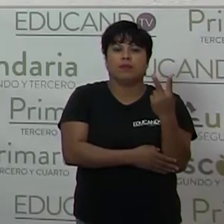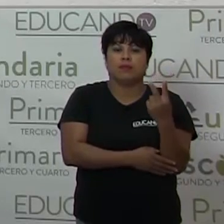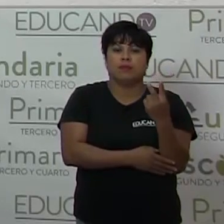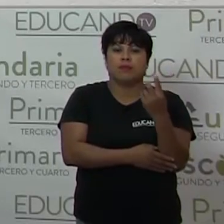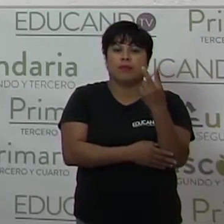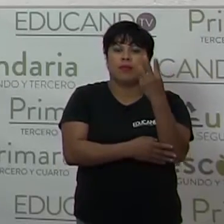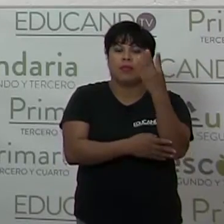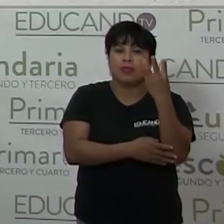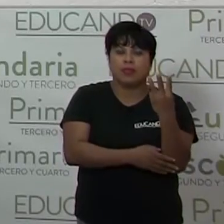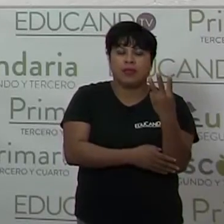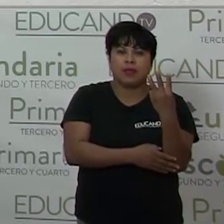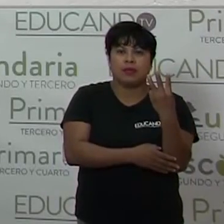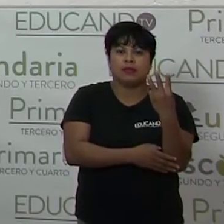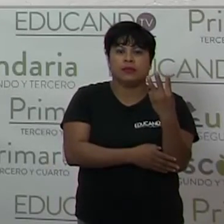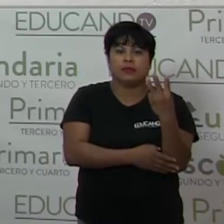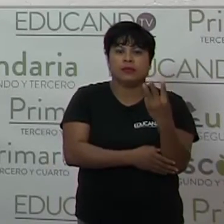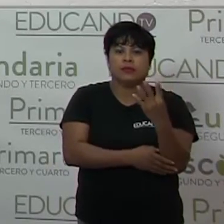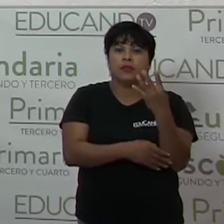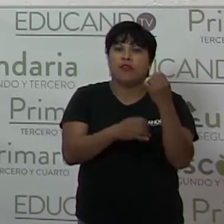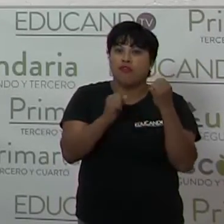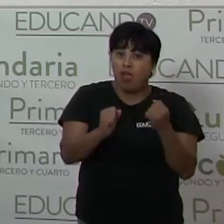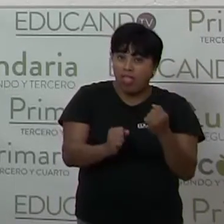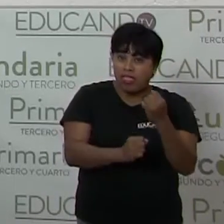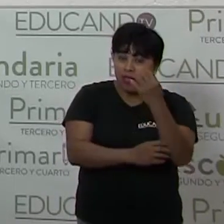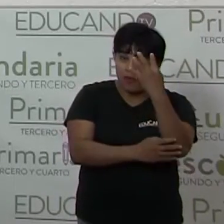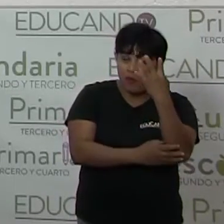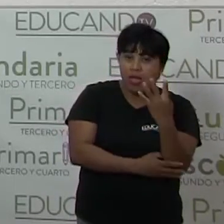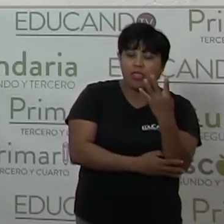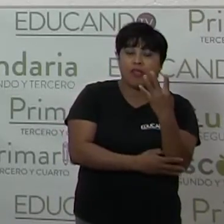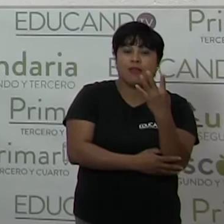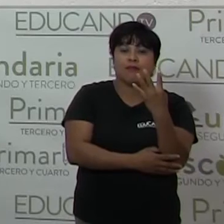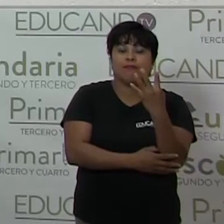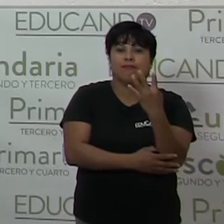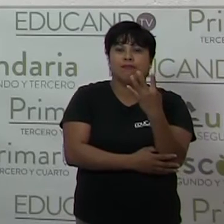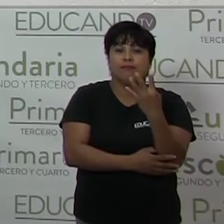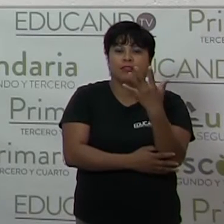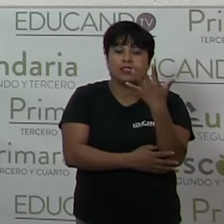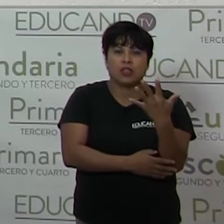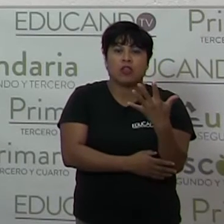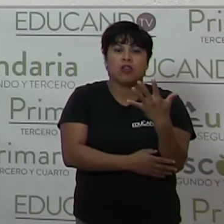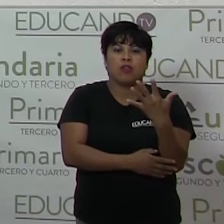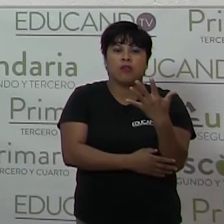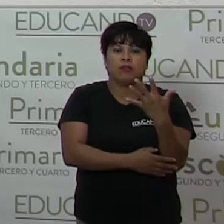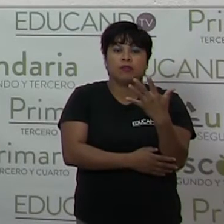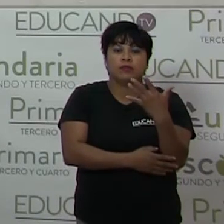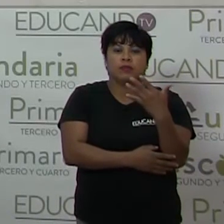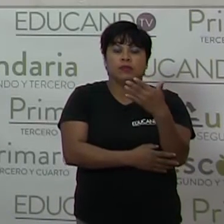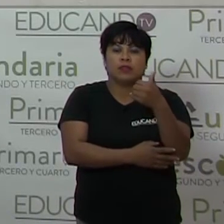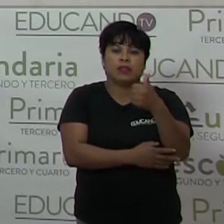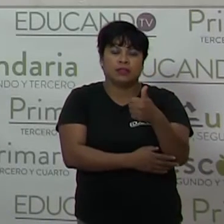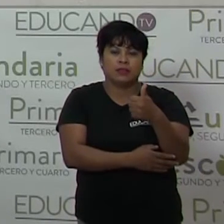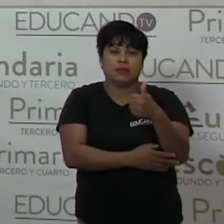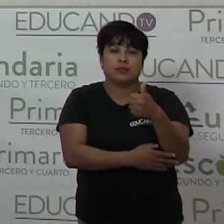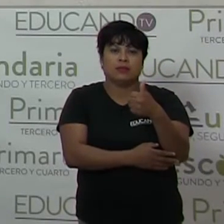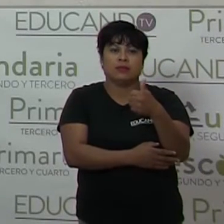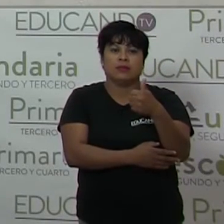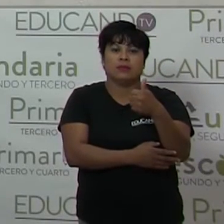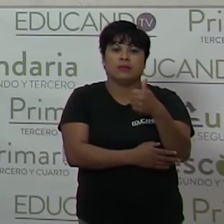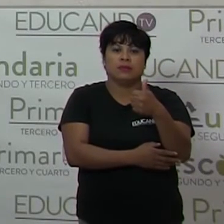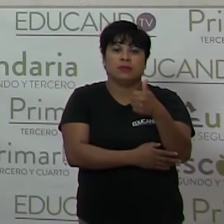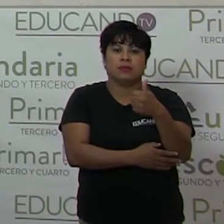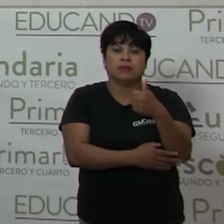fuertes tres fuertes 4 5 6